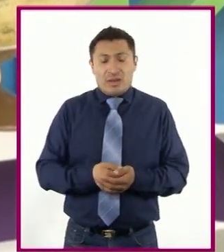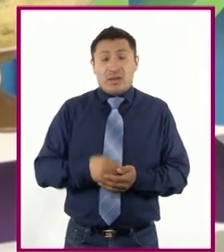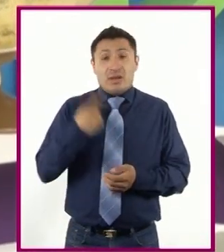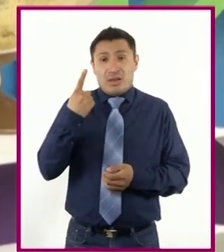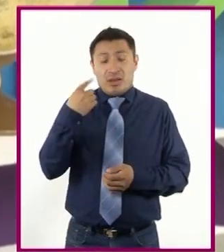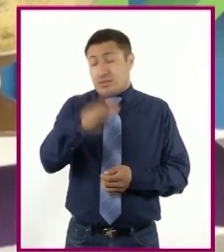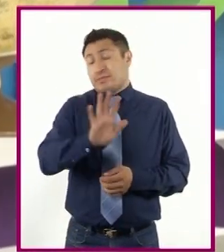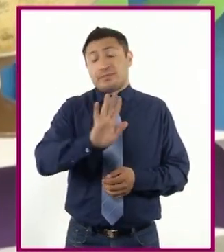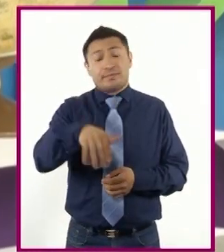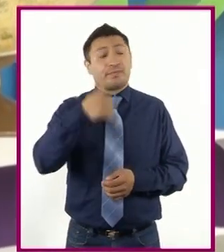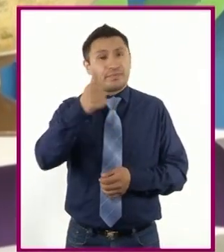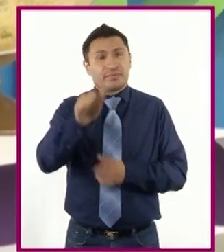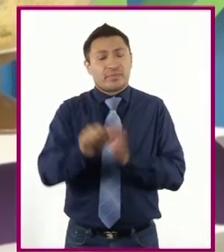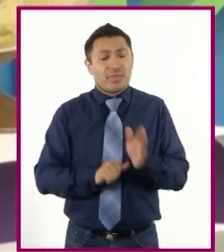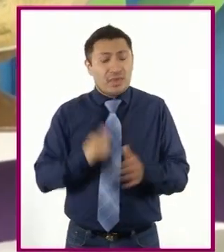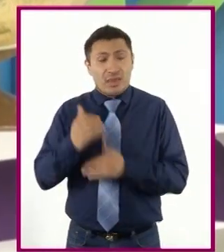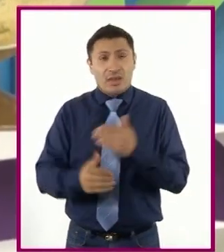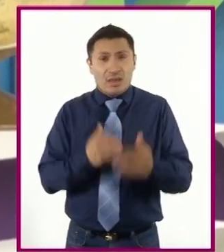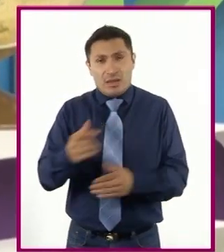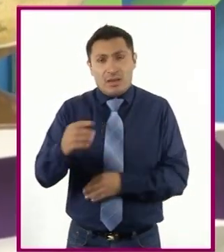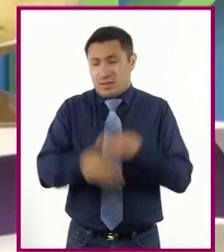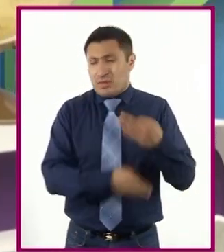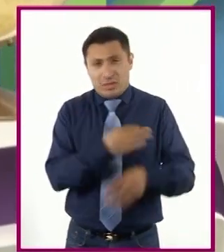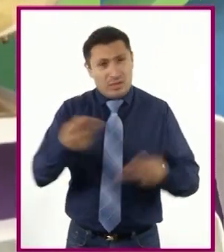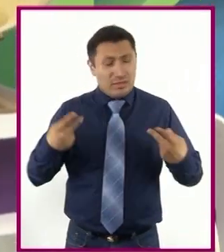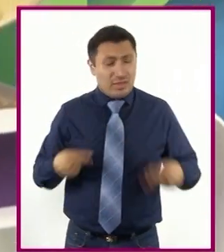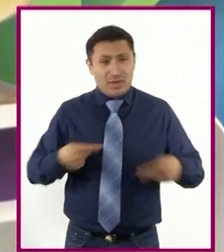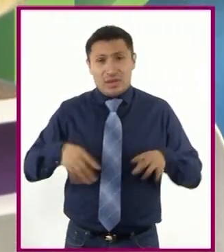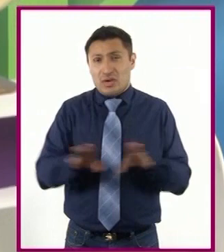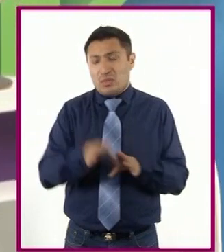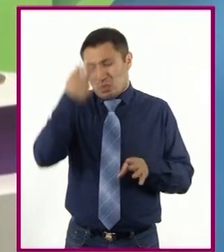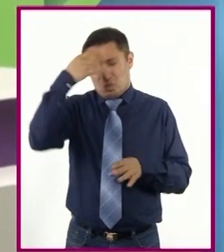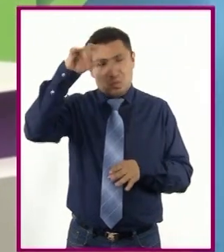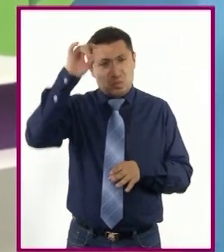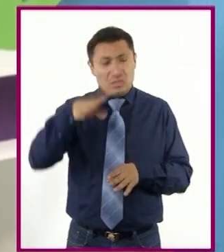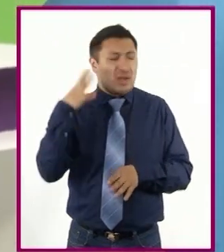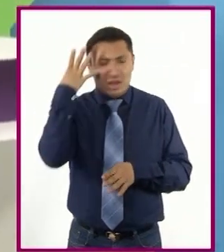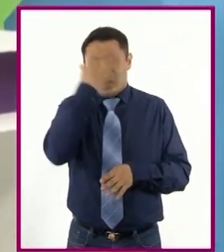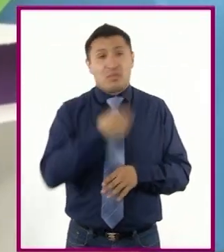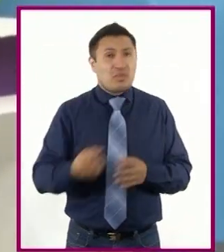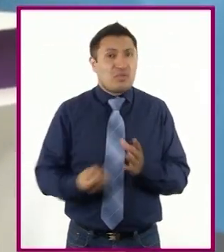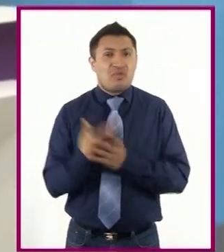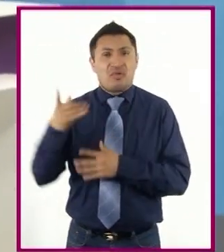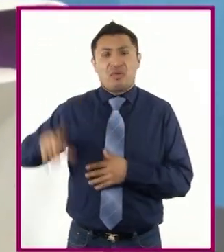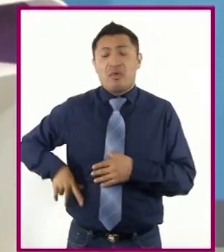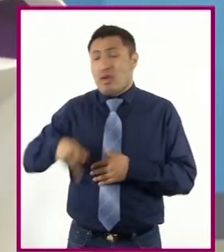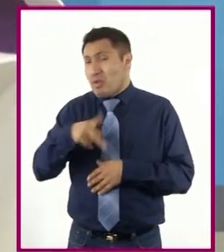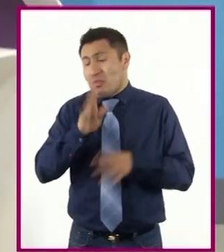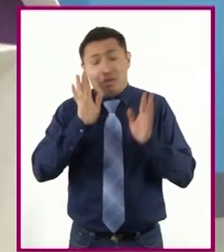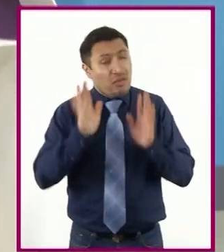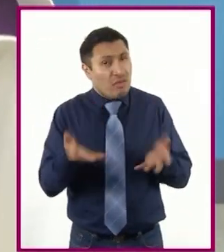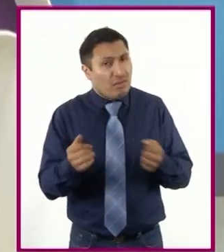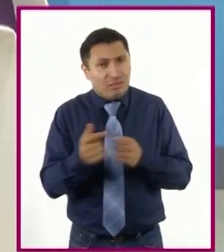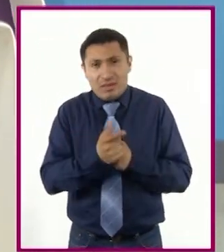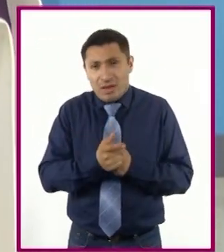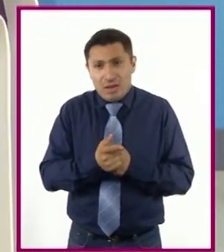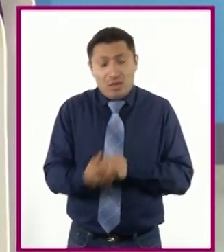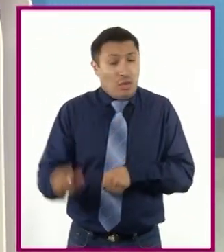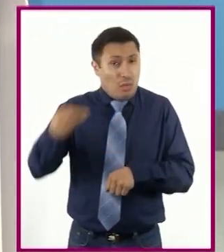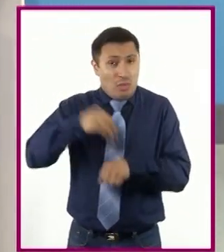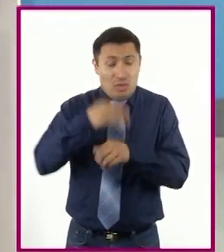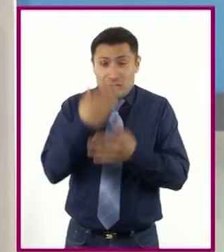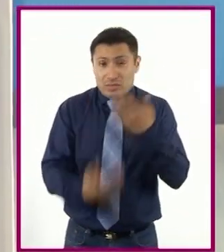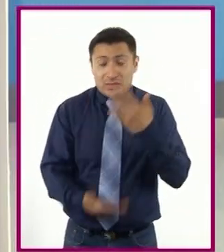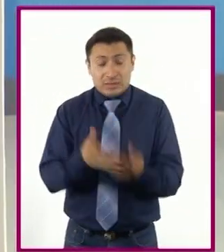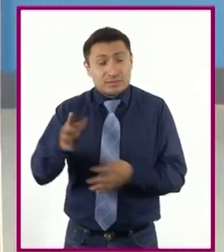6 meses, a todo el mundo le parecía encantador el nuevo gobierno. Pero tocad alguna cosa, poned manos a